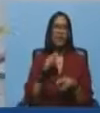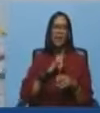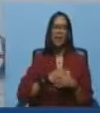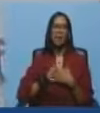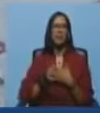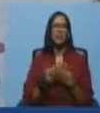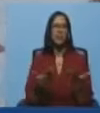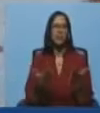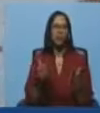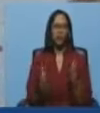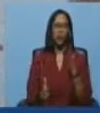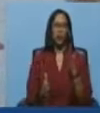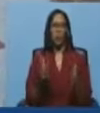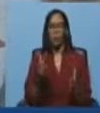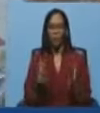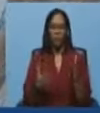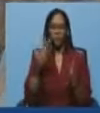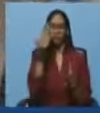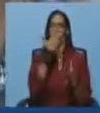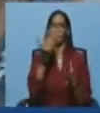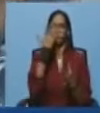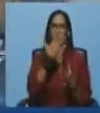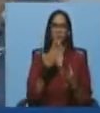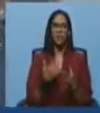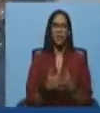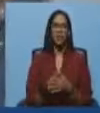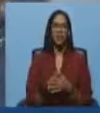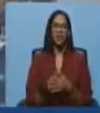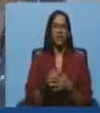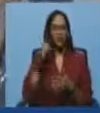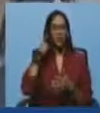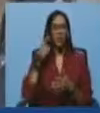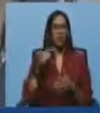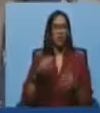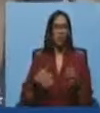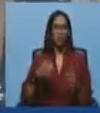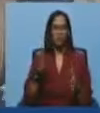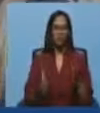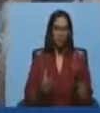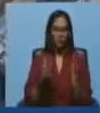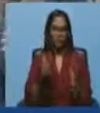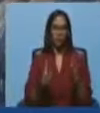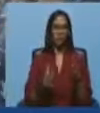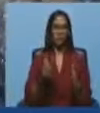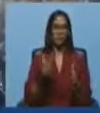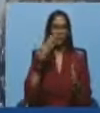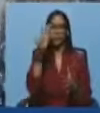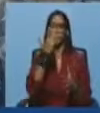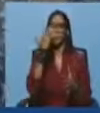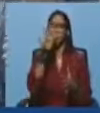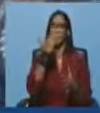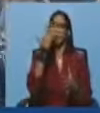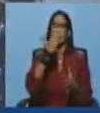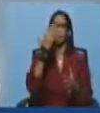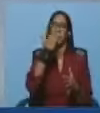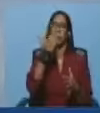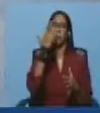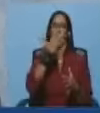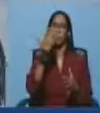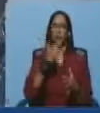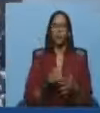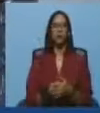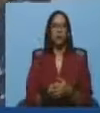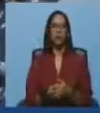regalando robots tipo Wall-E. ¿Se acuerdan de la película Wall-E? Que eran todos unos gordotes así que estaban sentados como en unos asientos viendo una